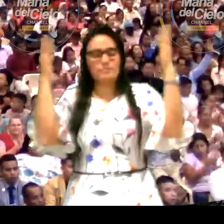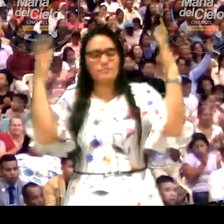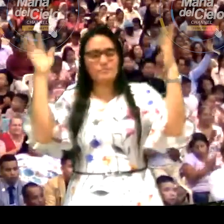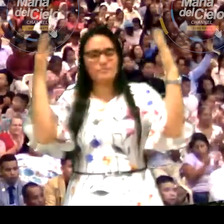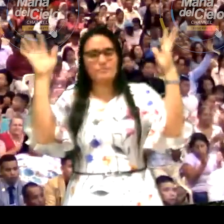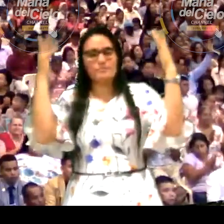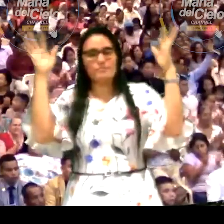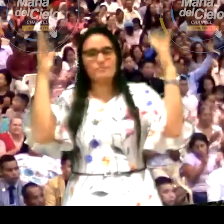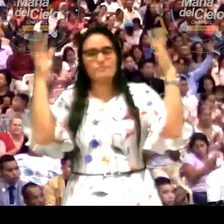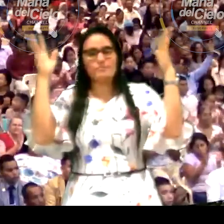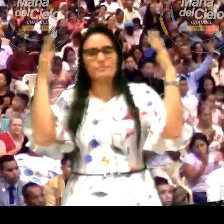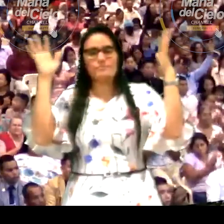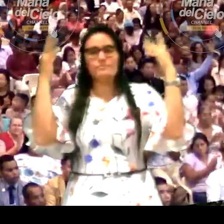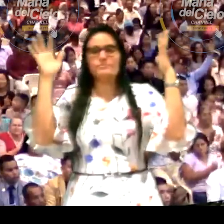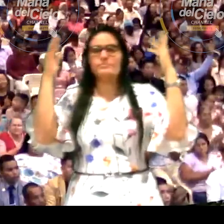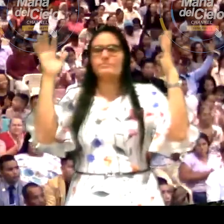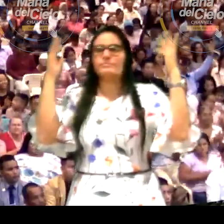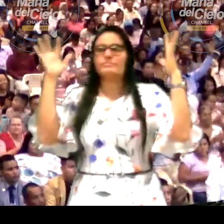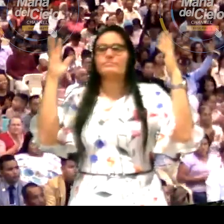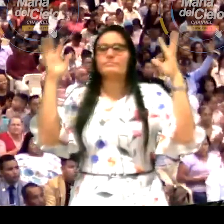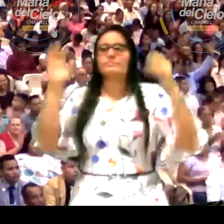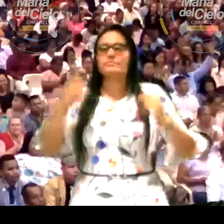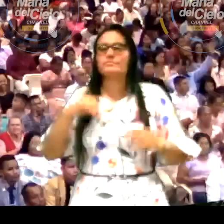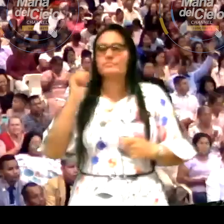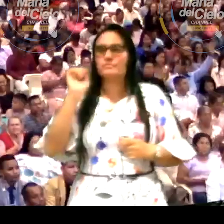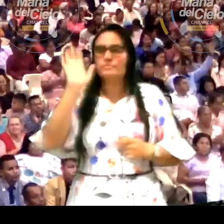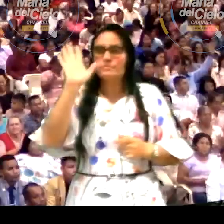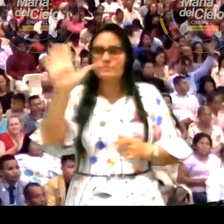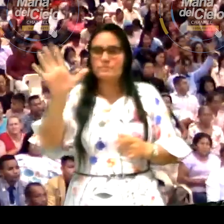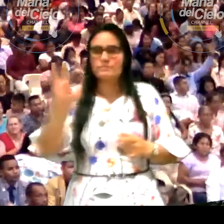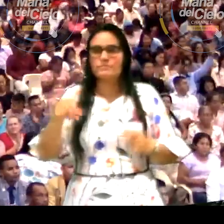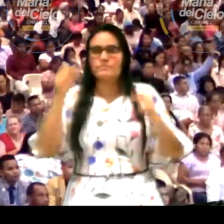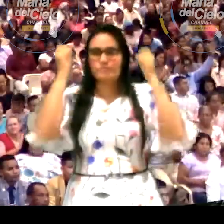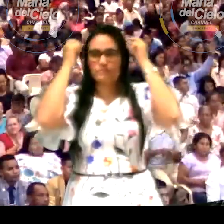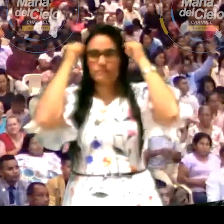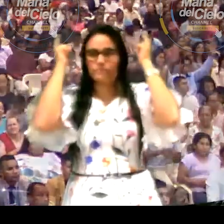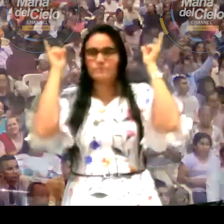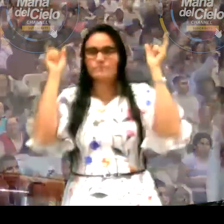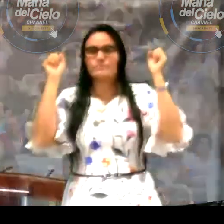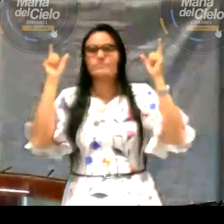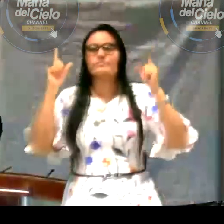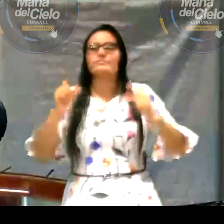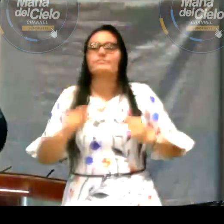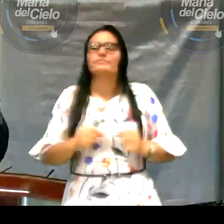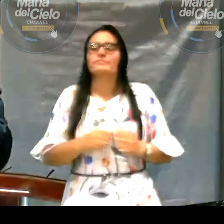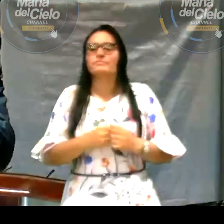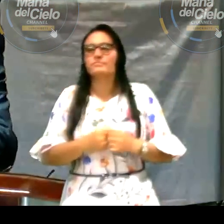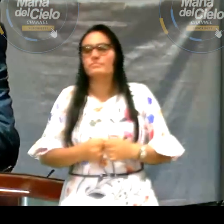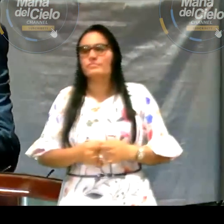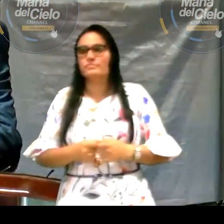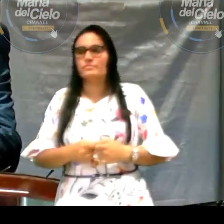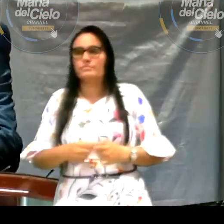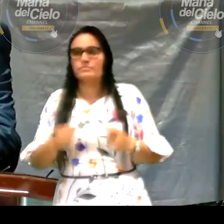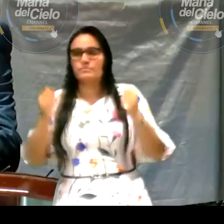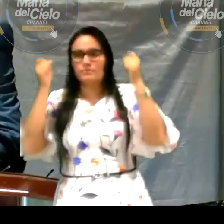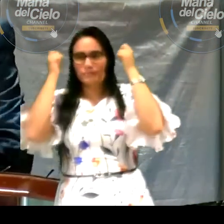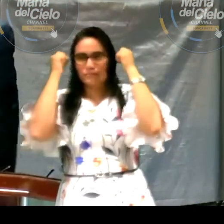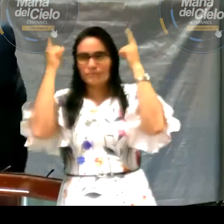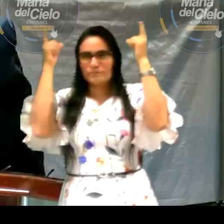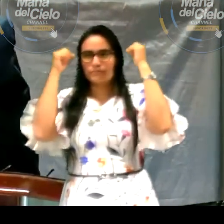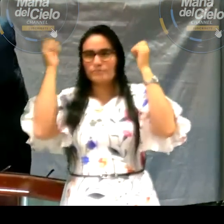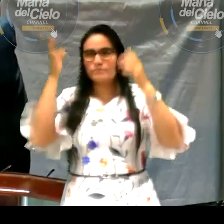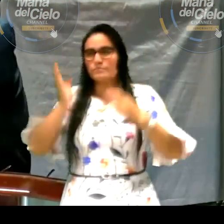Yo no sé, mi hermano, si usted se atreva a creer en Él esta noche. Pero el que cree en Él tiene vida